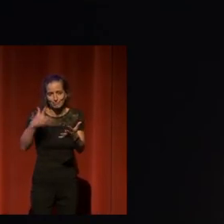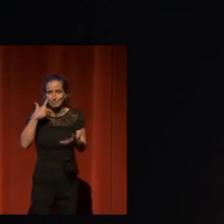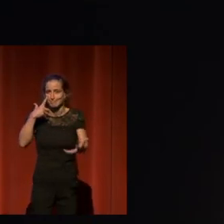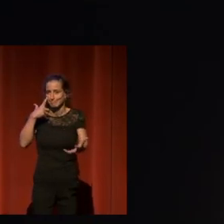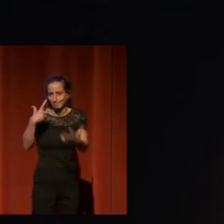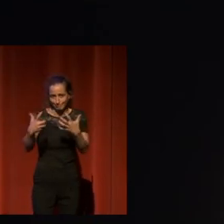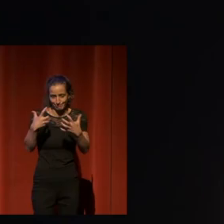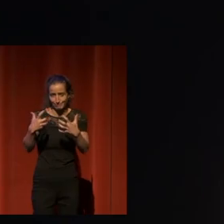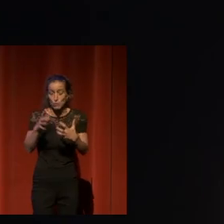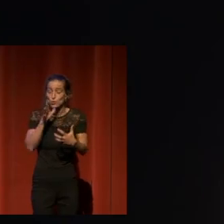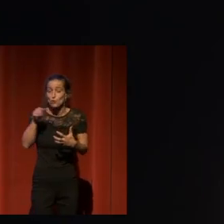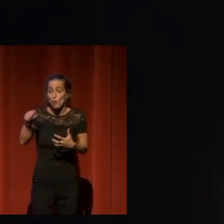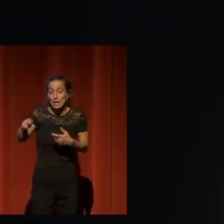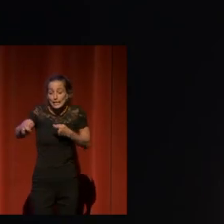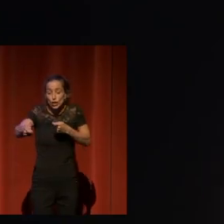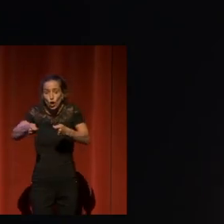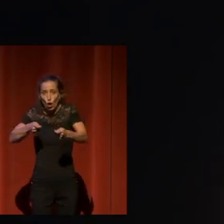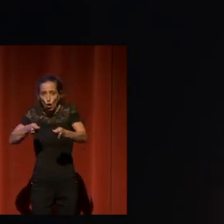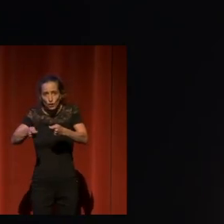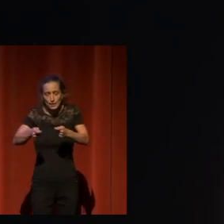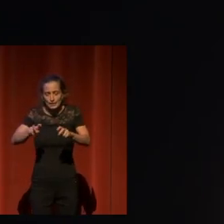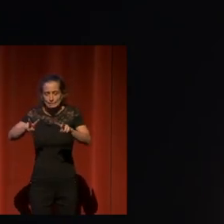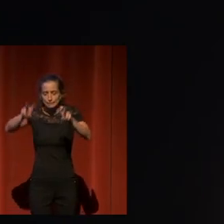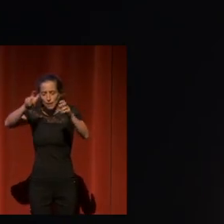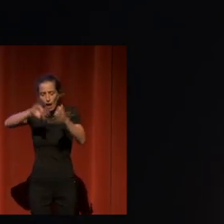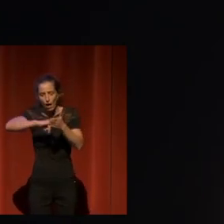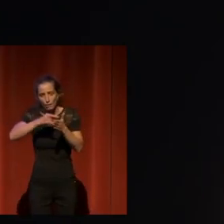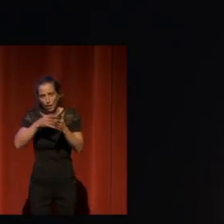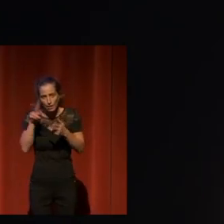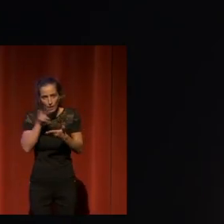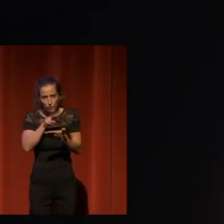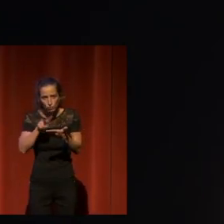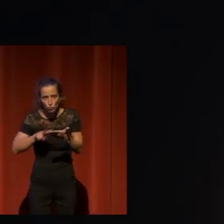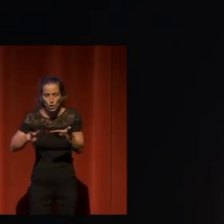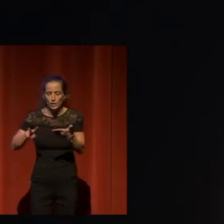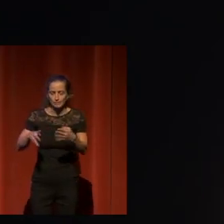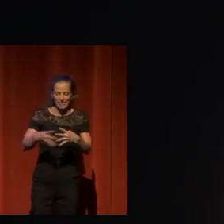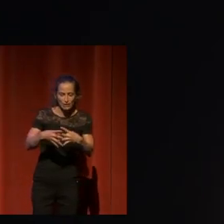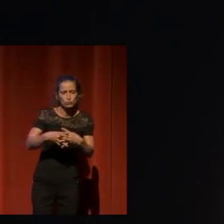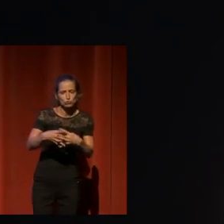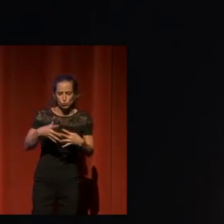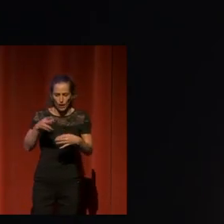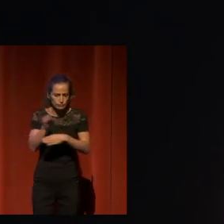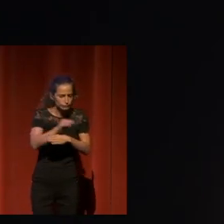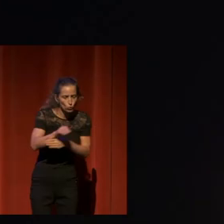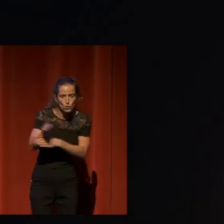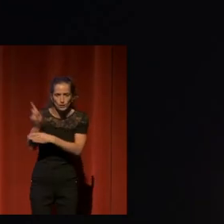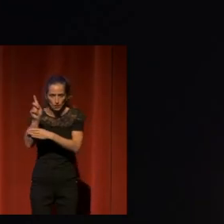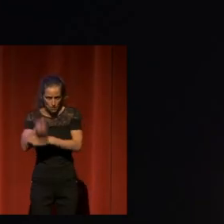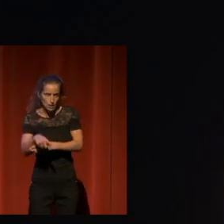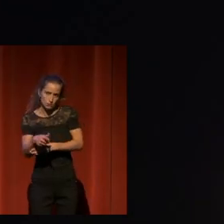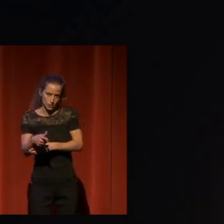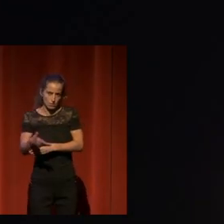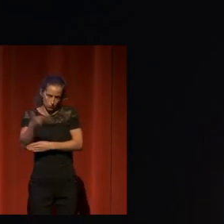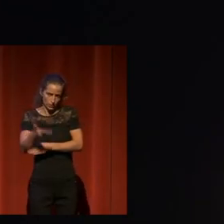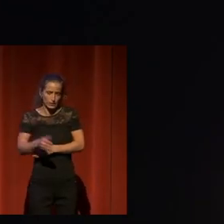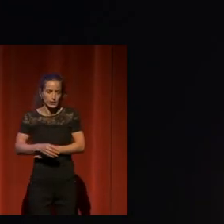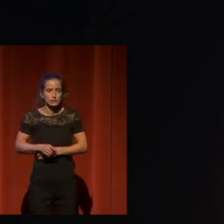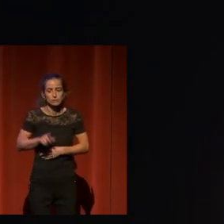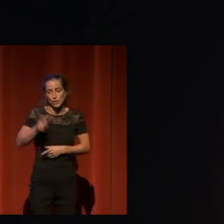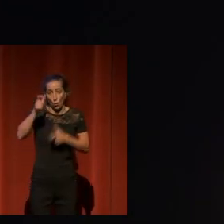coordinando el plan de lecturas, que está asegurando la infraestructura, que no es lo de menos en nuestros pueblos,